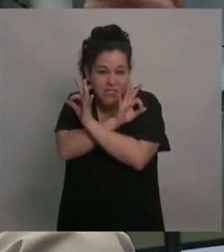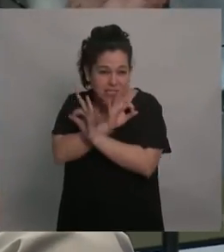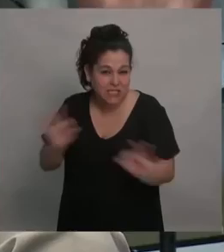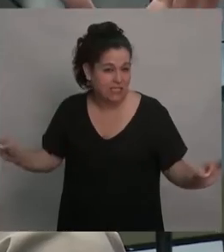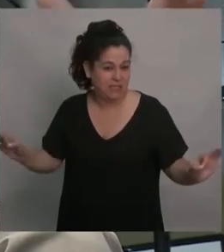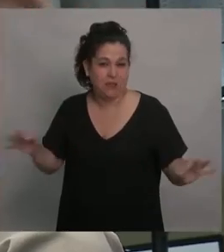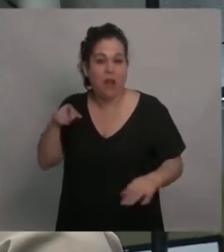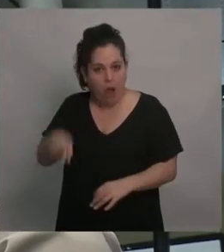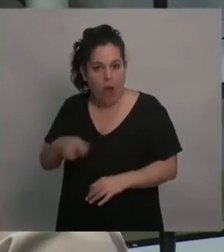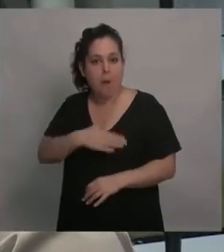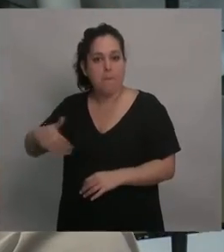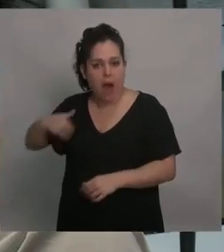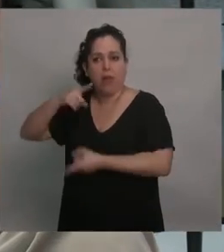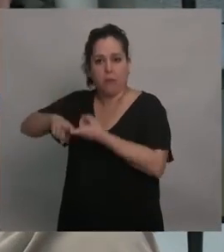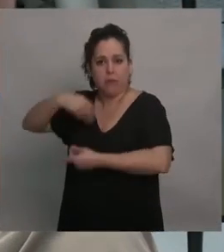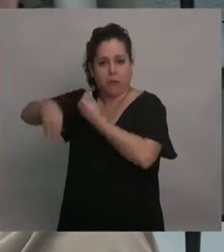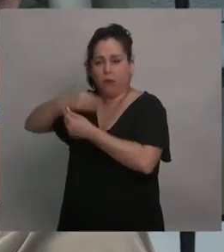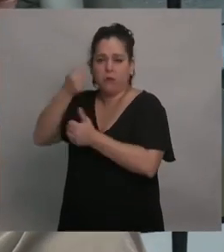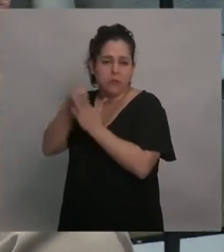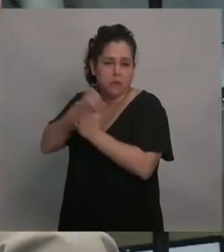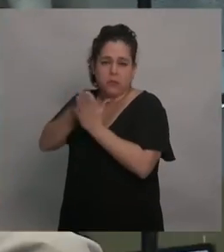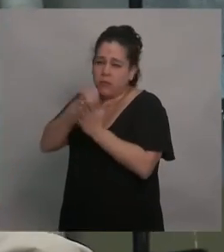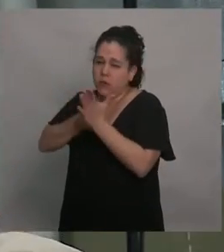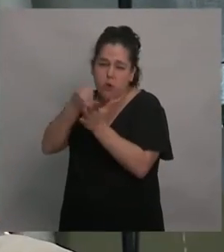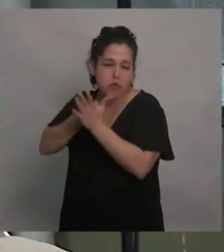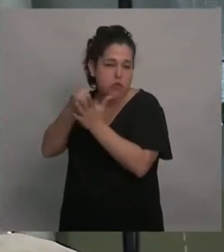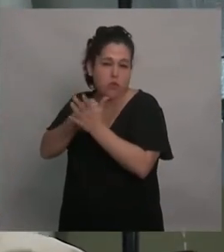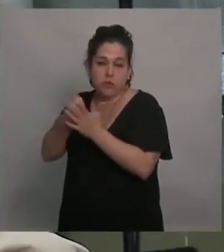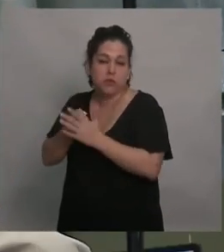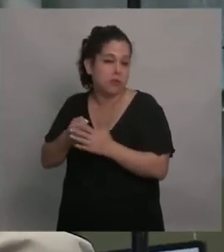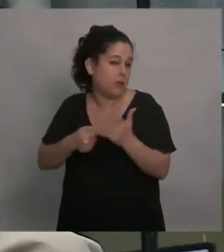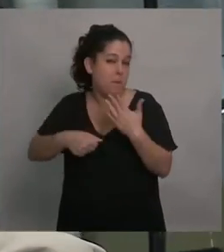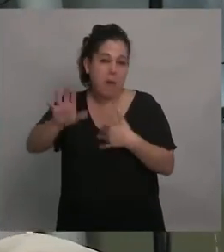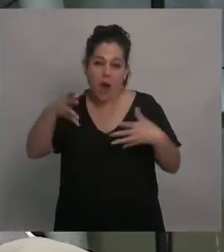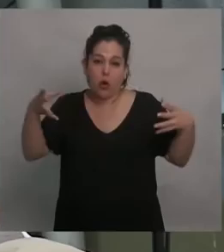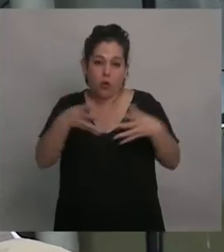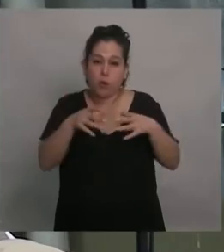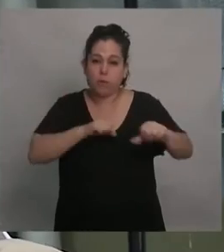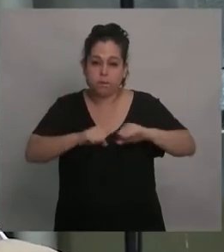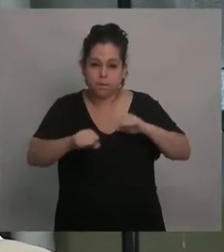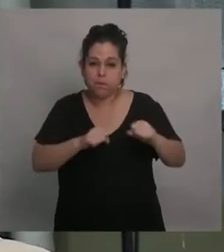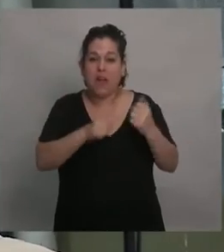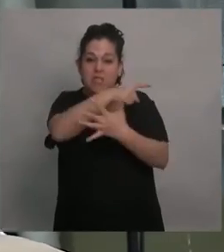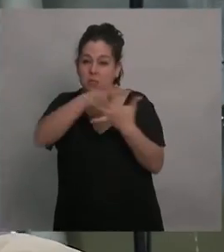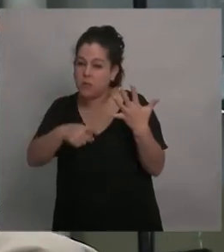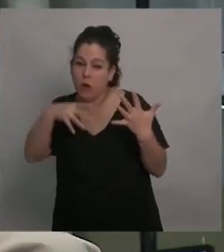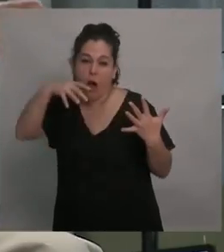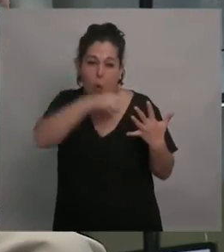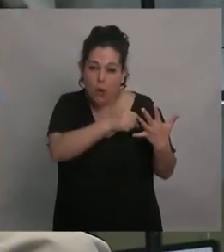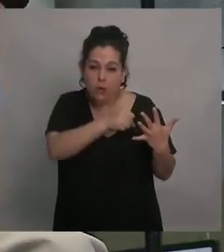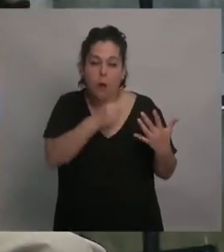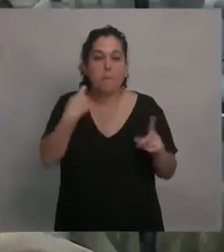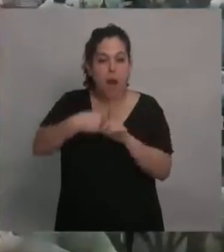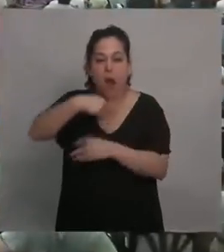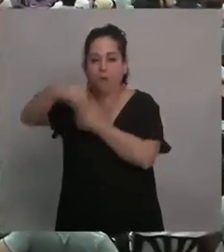la lucha terrible. No solamente lo que hicieron para desbaratar la red terrorista, sino cómo soportaron eso, ellos y sus familias. Por